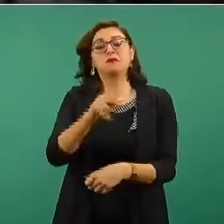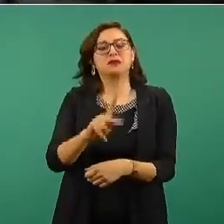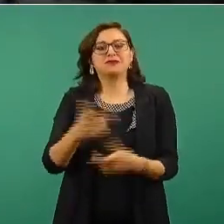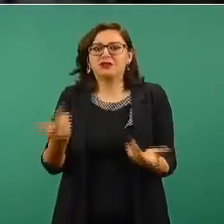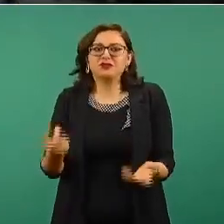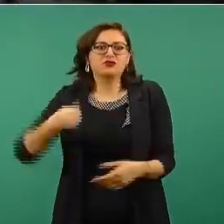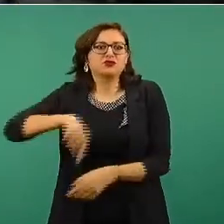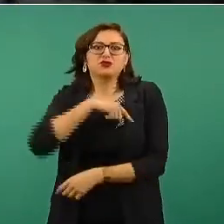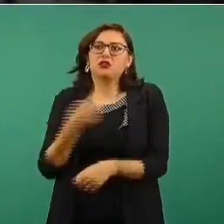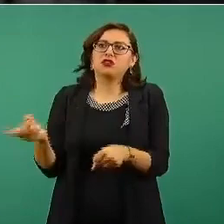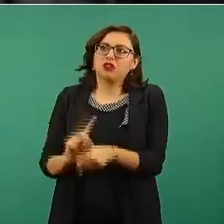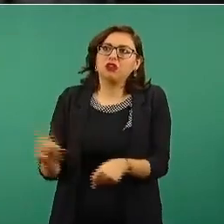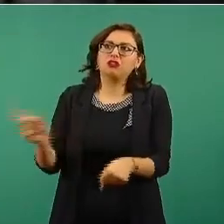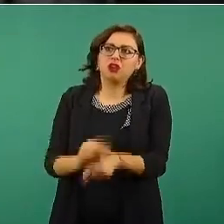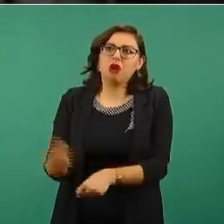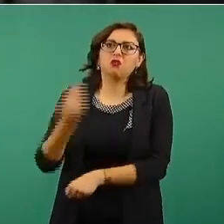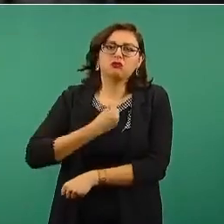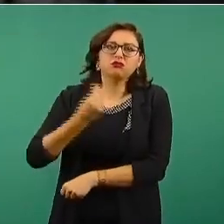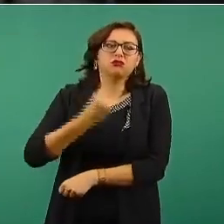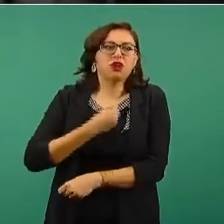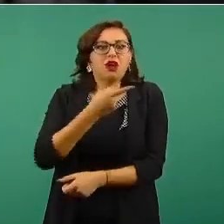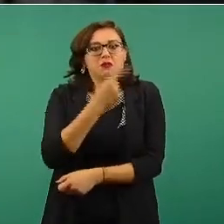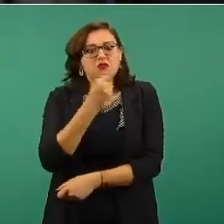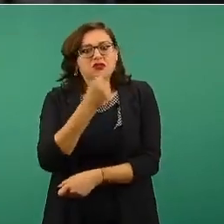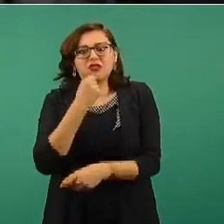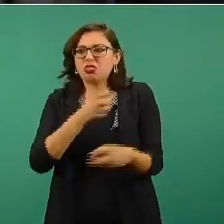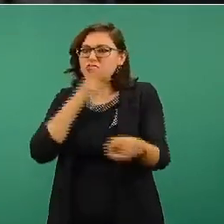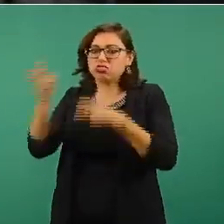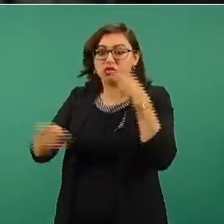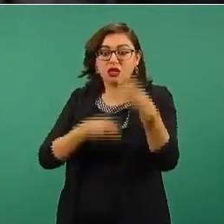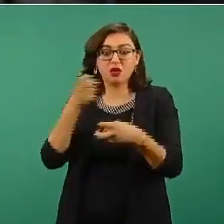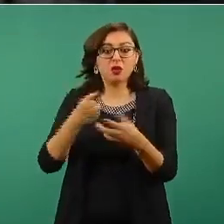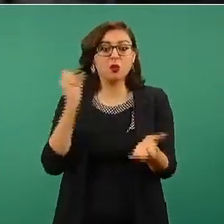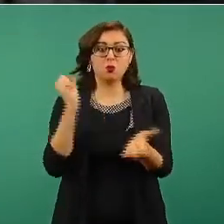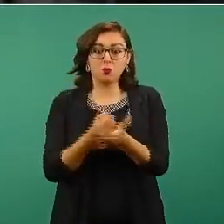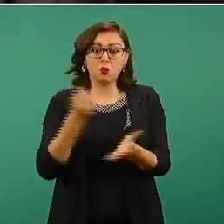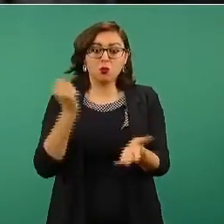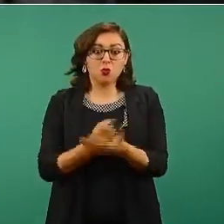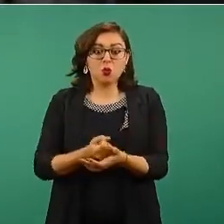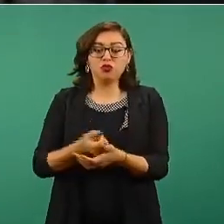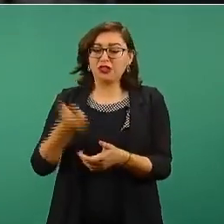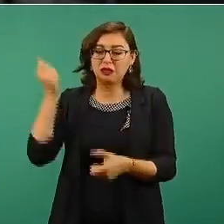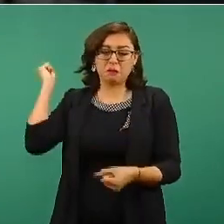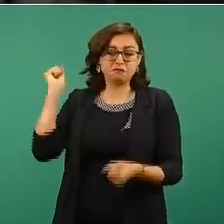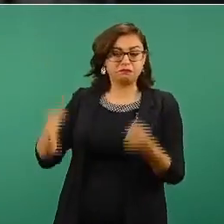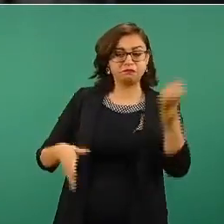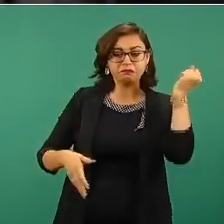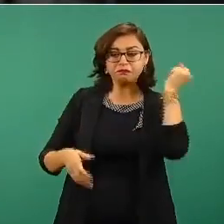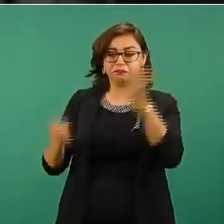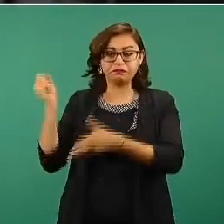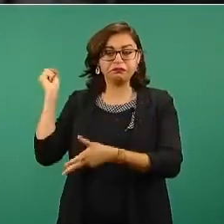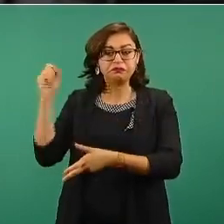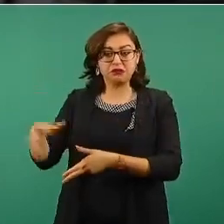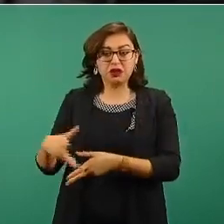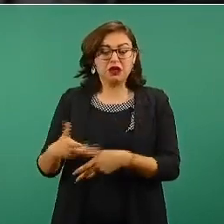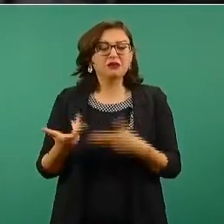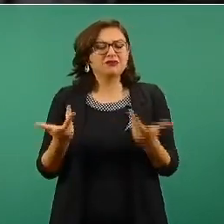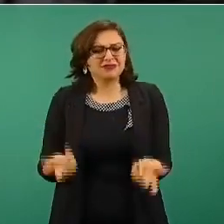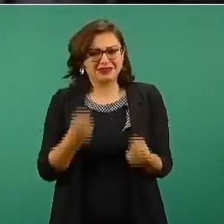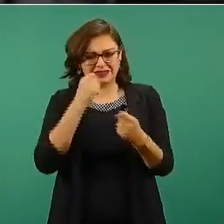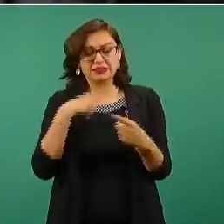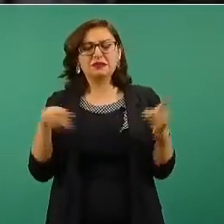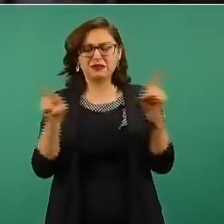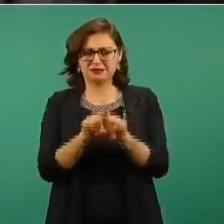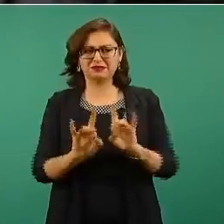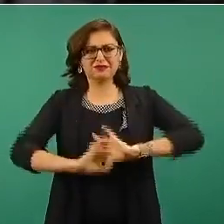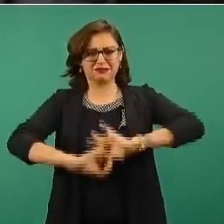escuchar todos los días. Nos lanzaron botellas, no necesariamente con agua, o sea, nos tocó todo tipo también de agresiones que en